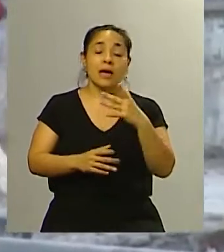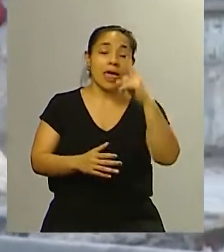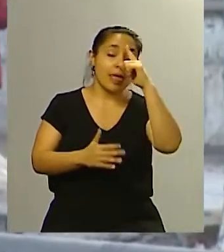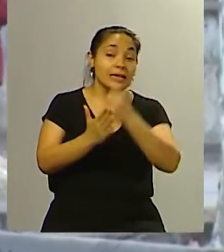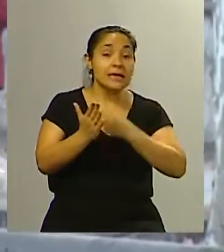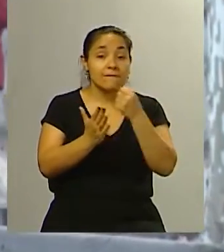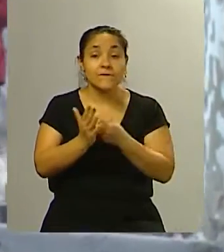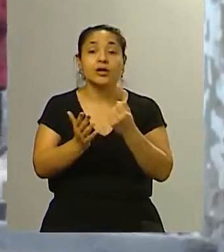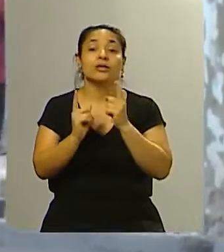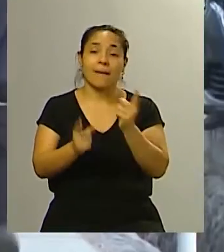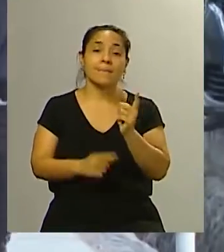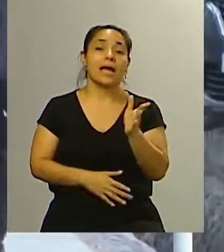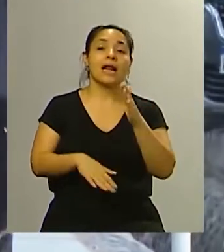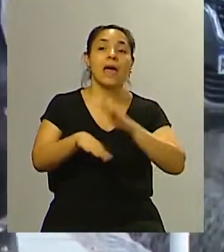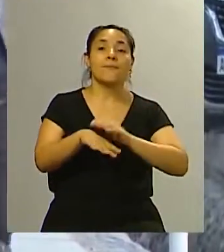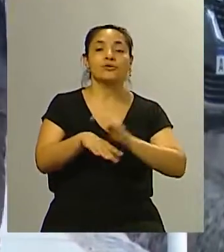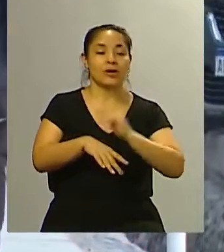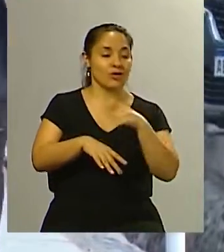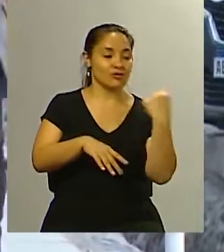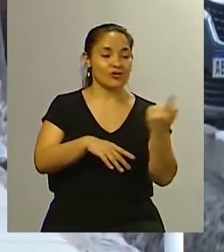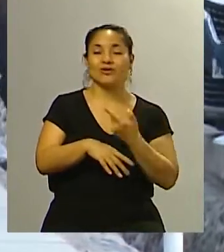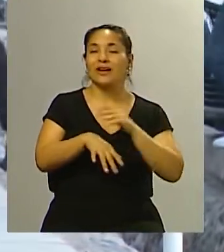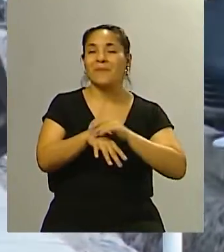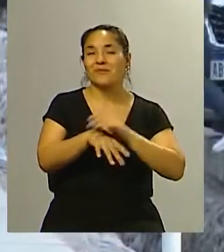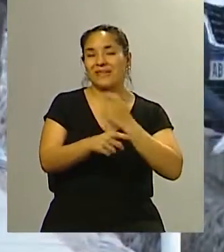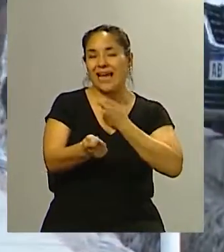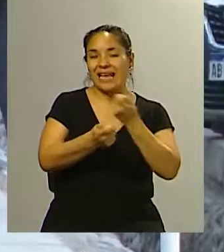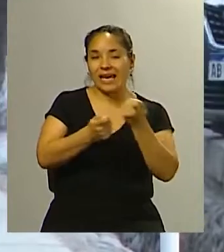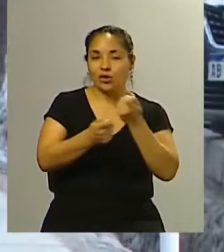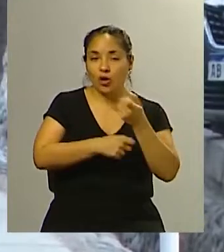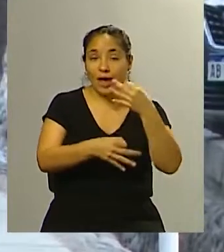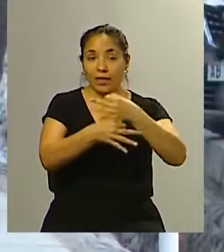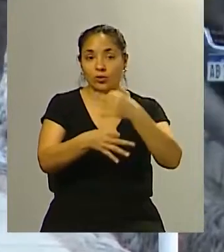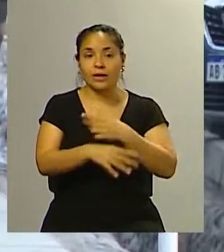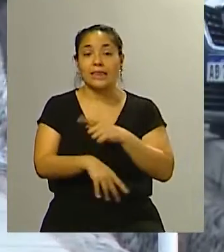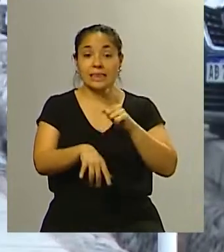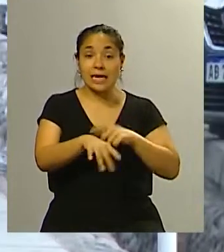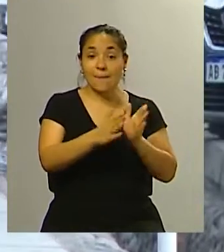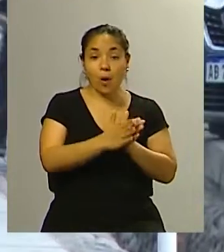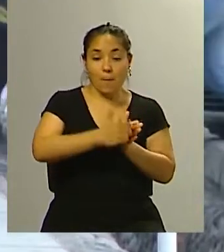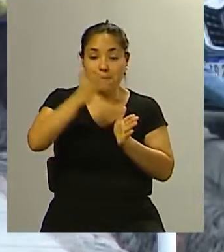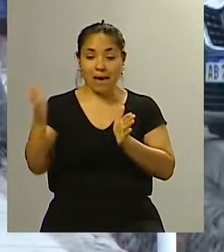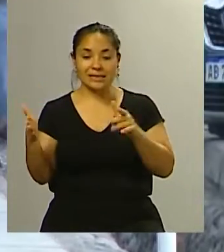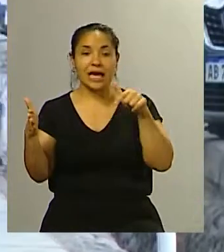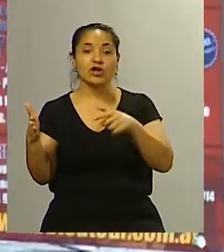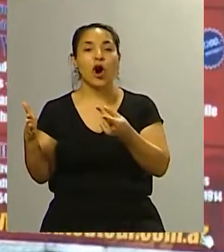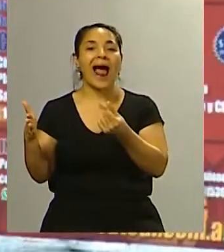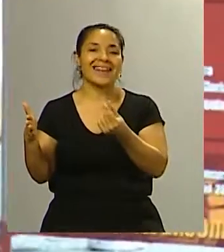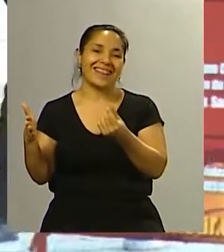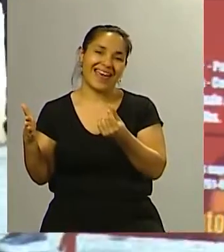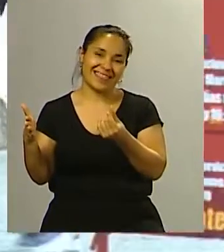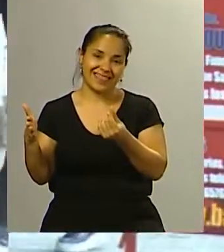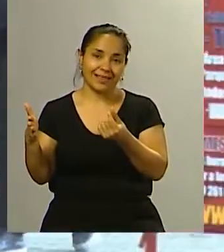en cargos de gestión o los docentes o toda la comunidad es que ese tiempo sea de calidad. No significa que eso mejore la